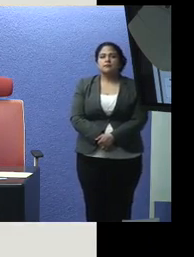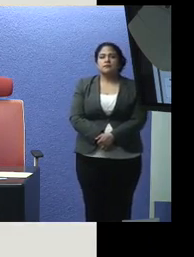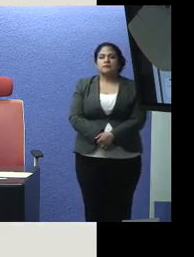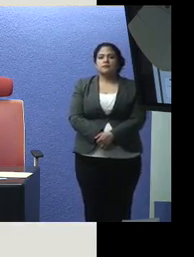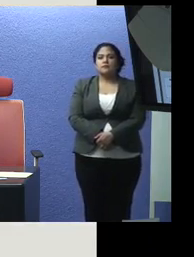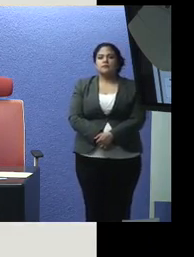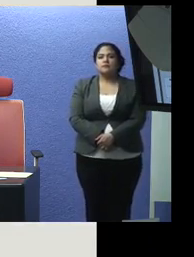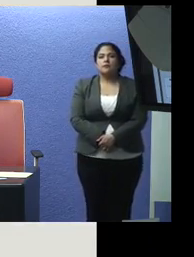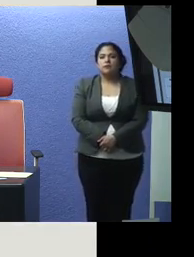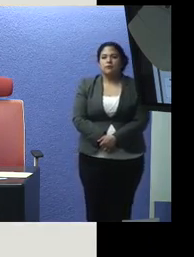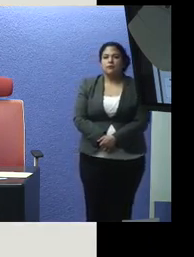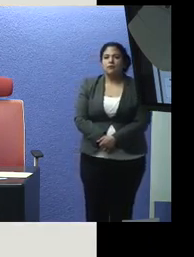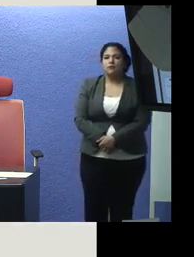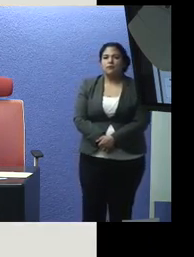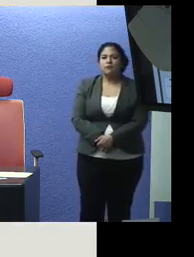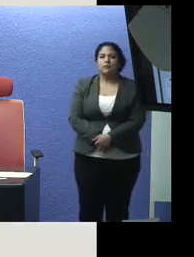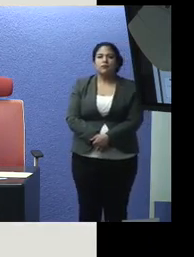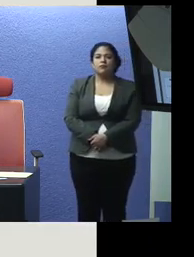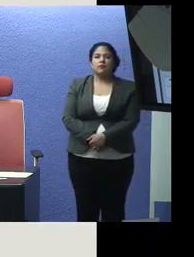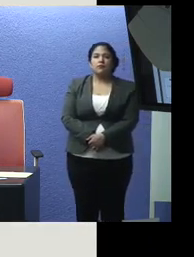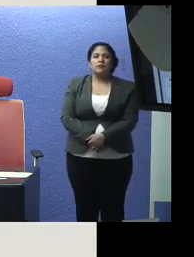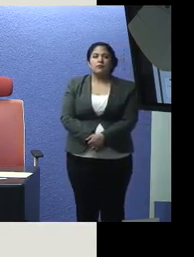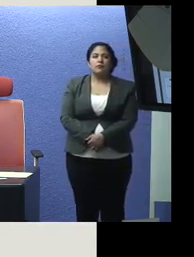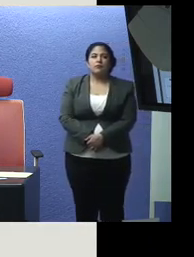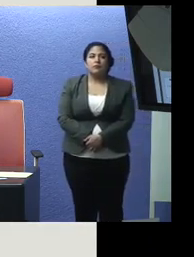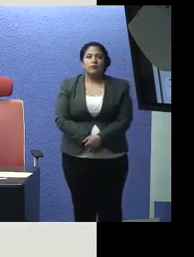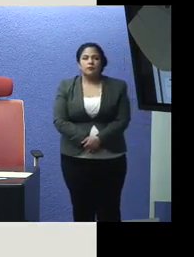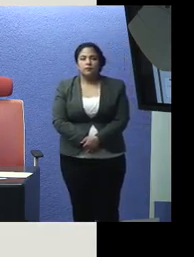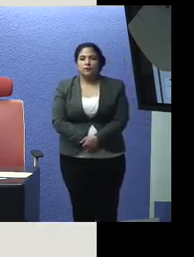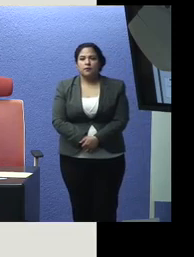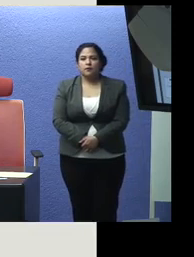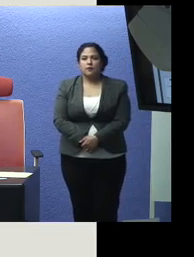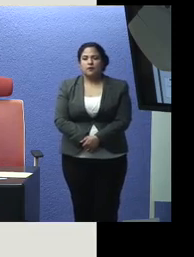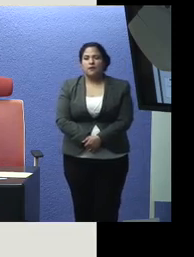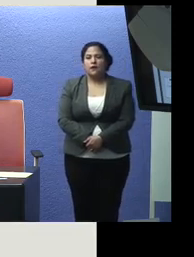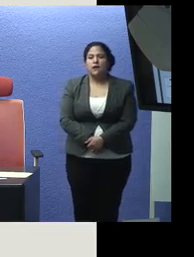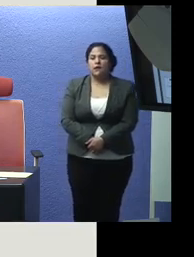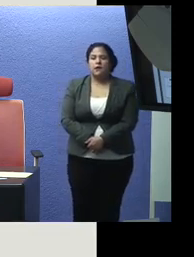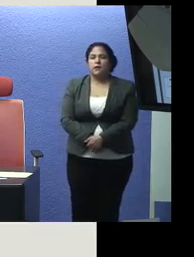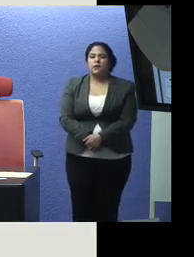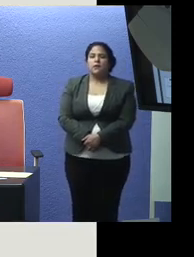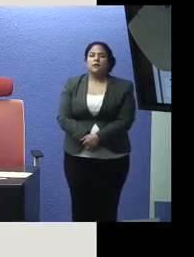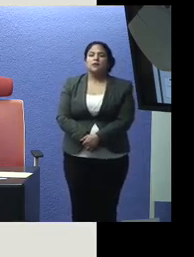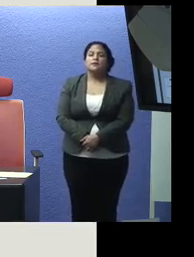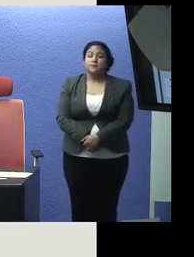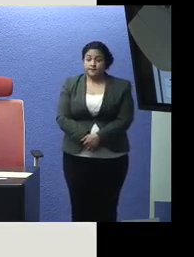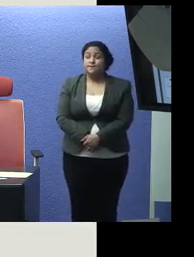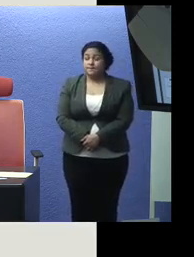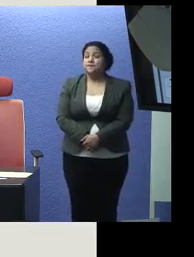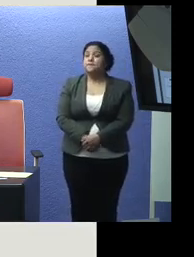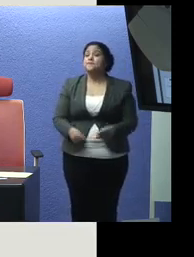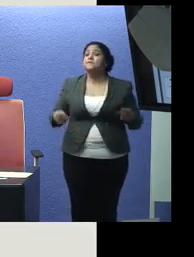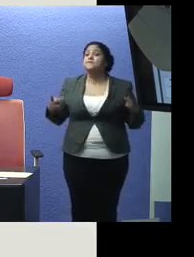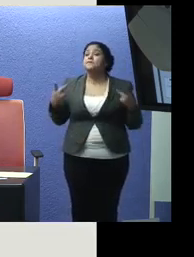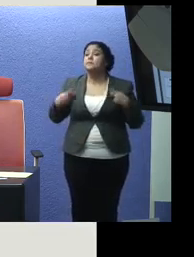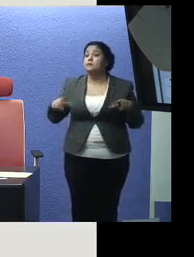modelo de prescindencia, el rol de las personas con discapacidad en caso de que no fueran eliminadas tendía a ser